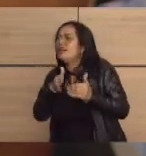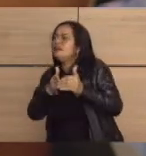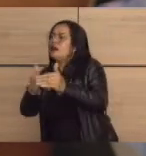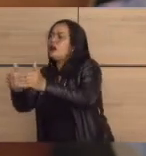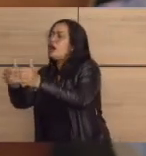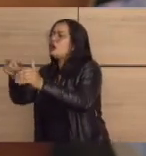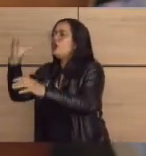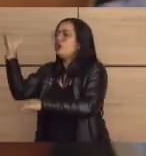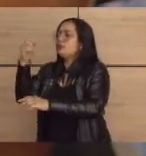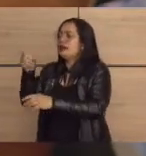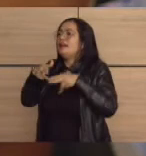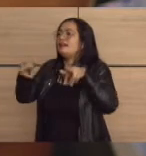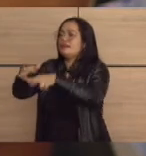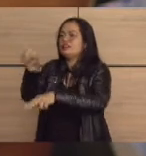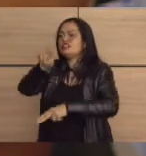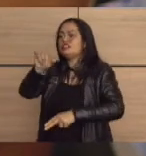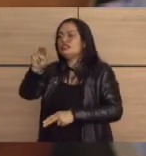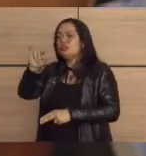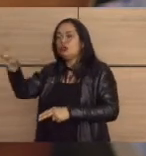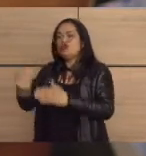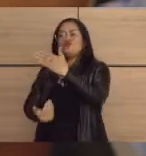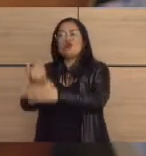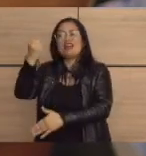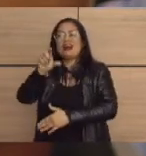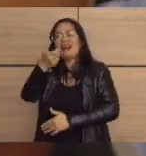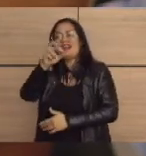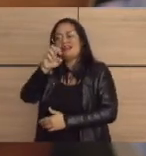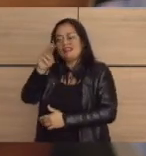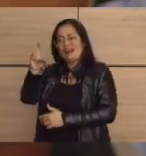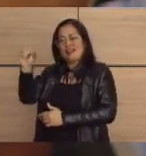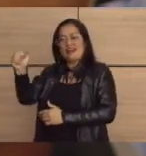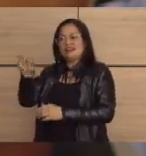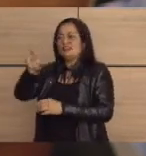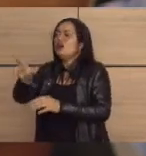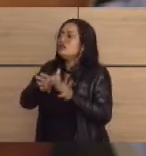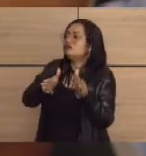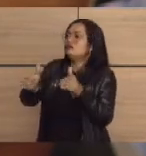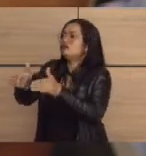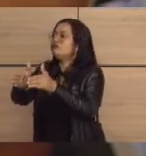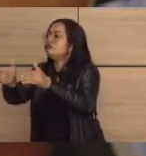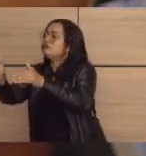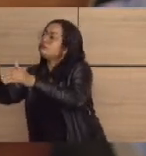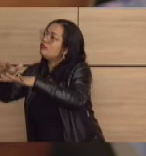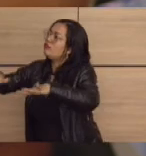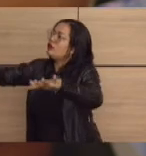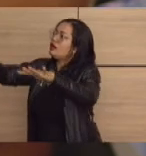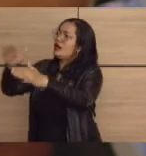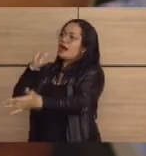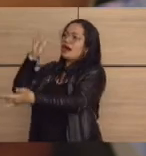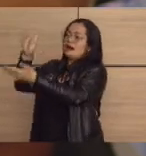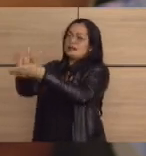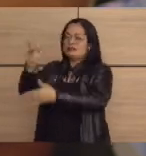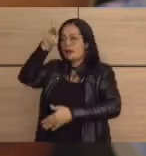sino cruzar la Nueva Granada hacia el sur para llegar hasta Ecuador y hasta Perú. Y ese